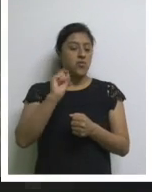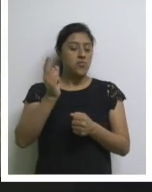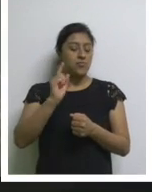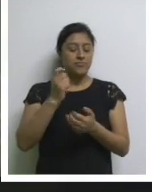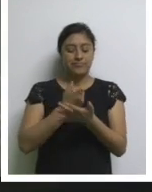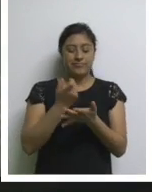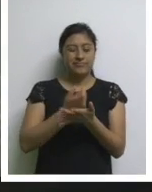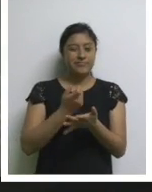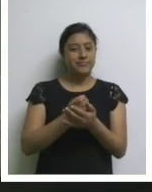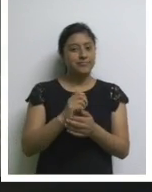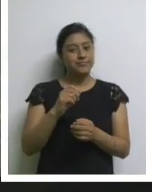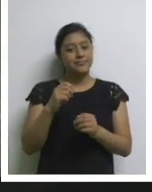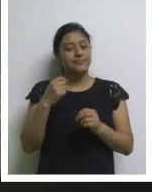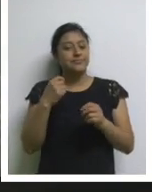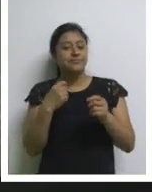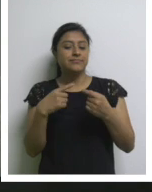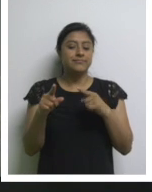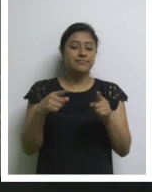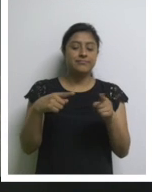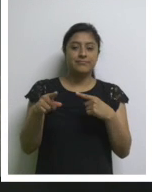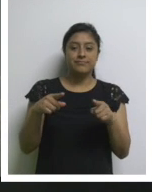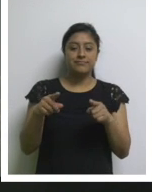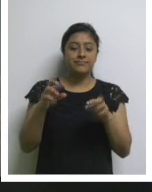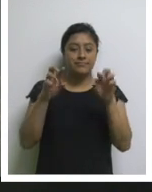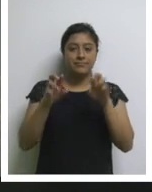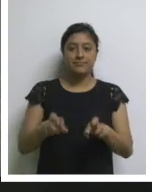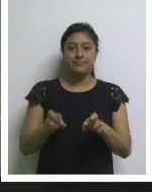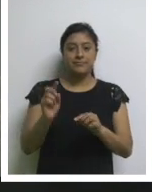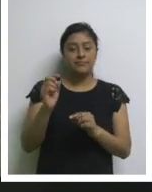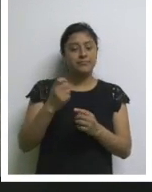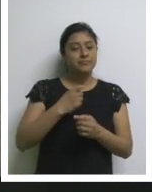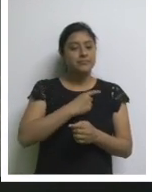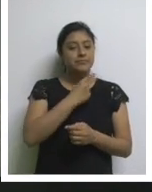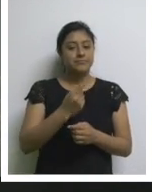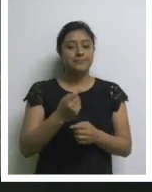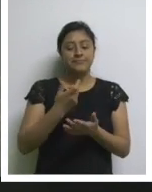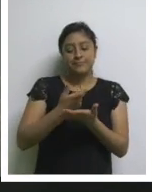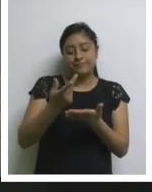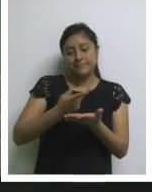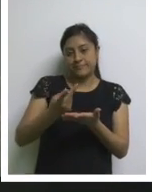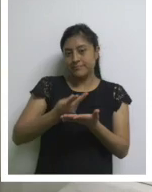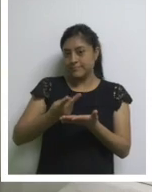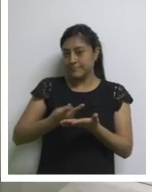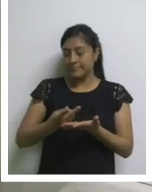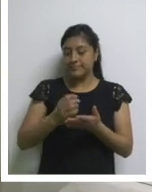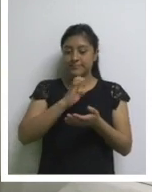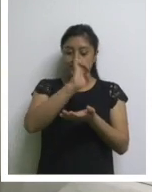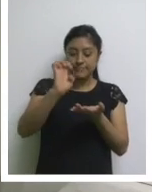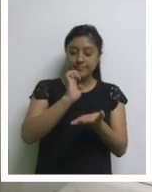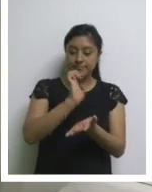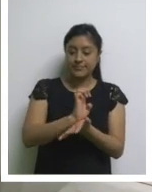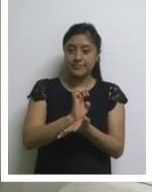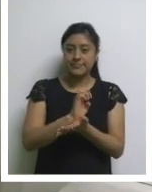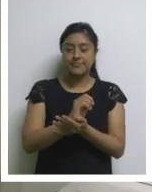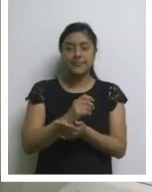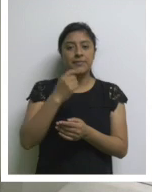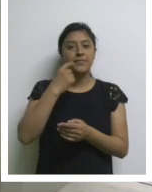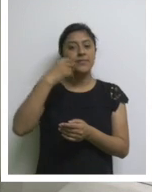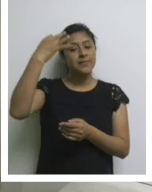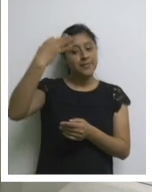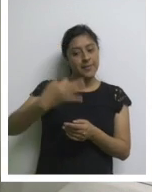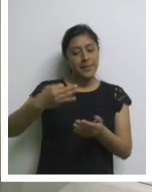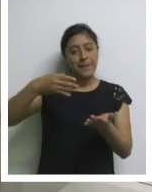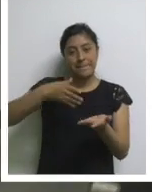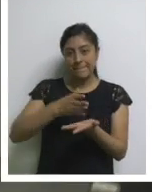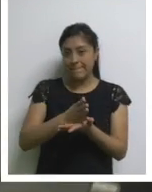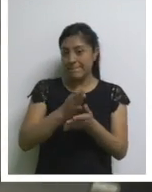es accesible comercialmente y está disponible únicamente a gobiernos y estados. La certeza jurídica que